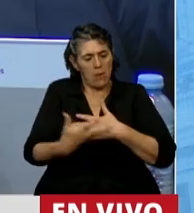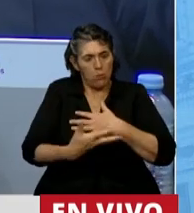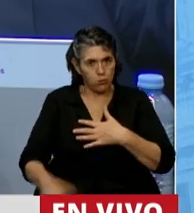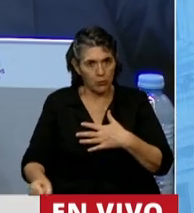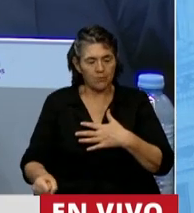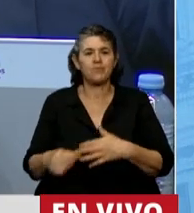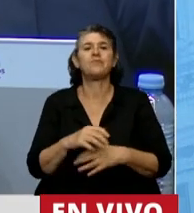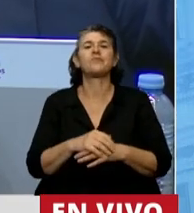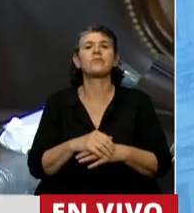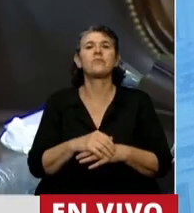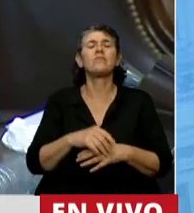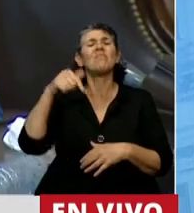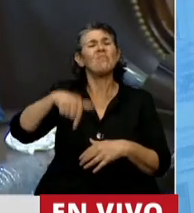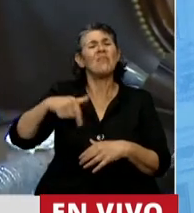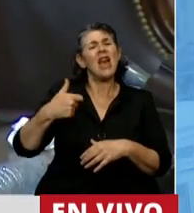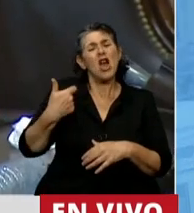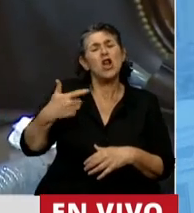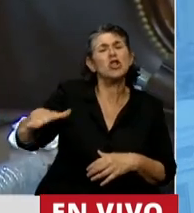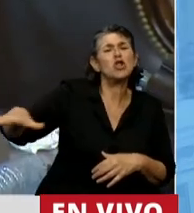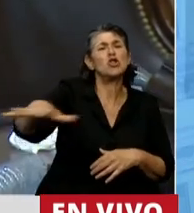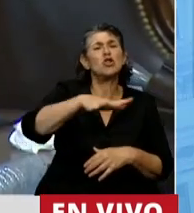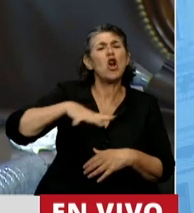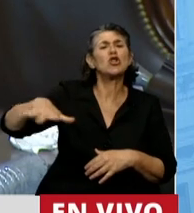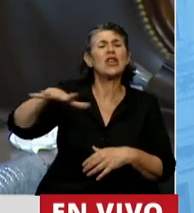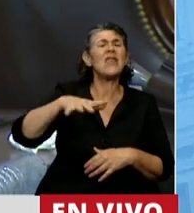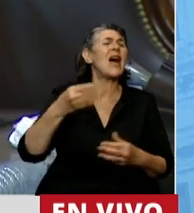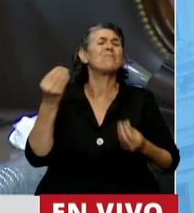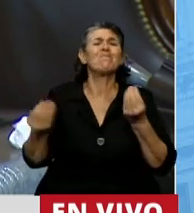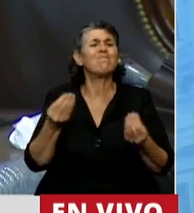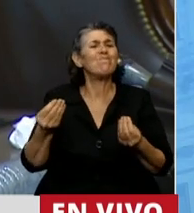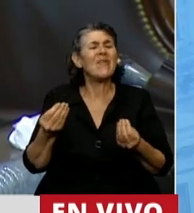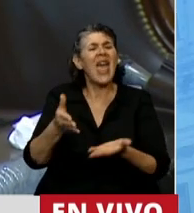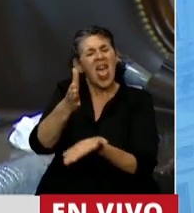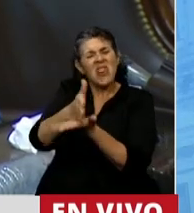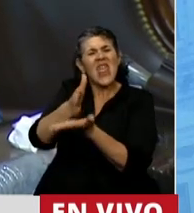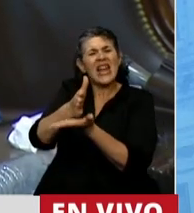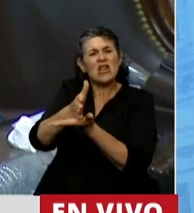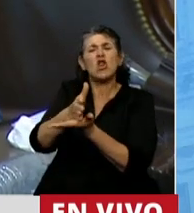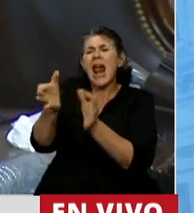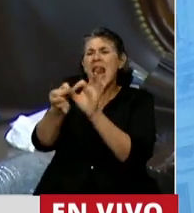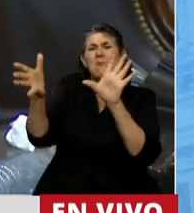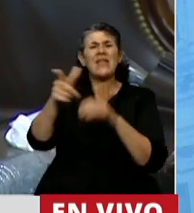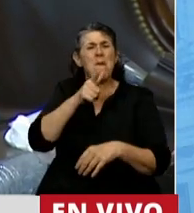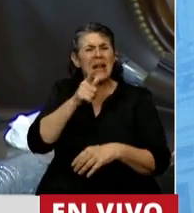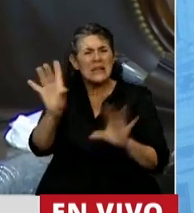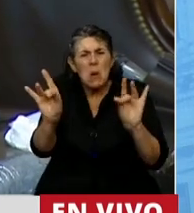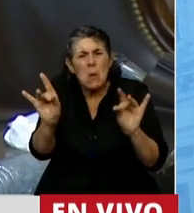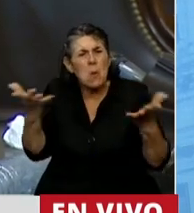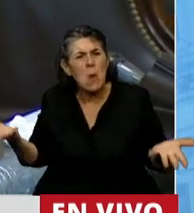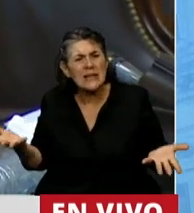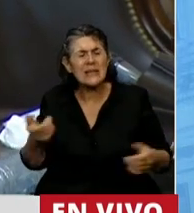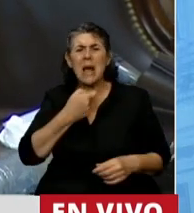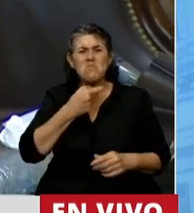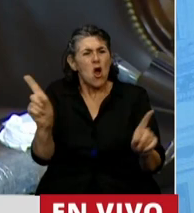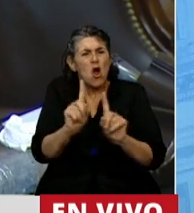Parece que lo que le cuesta a esta sociedad son los derechos de la libertad o la autonomía para decidir cuando se trata de las mujeres. Parece que